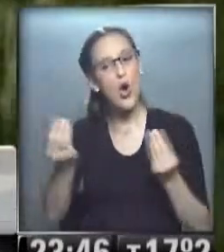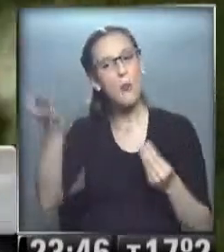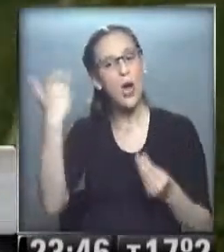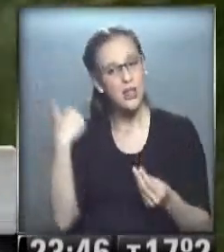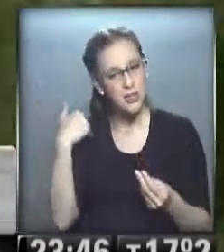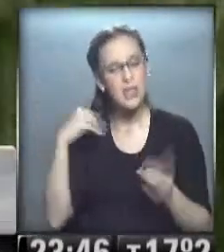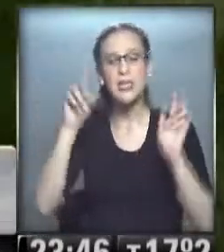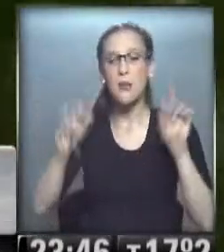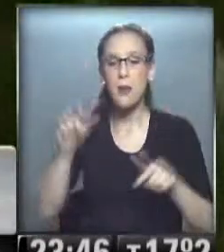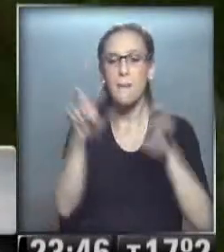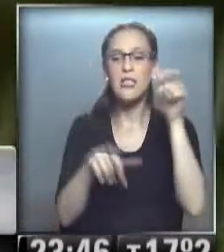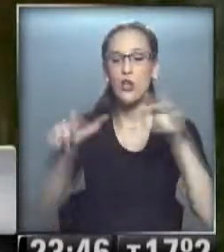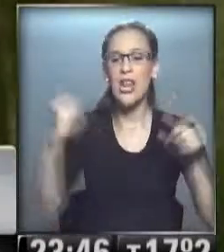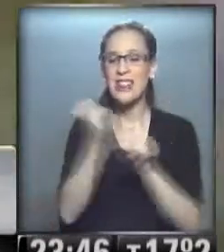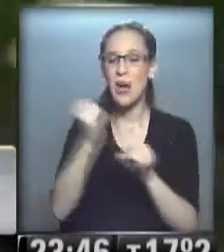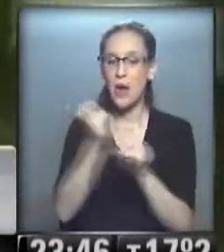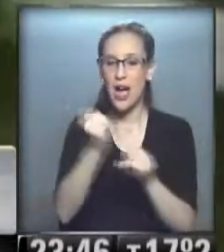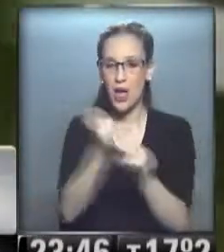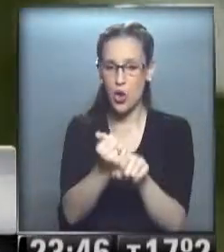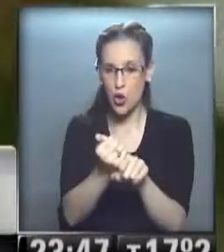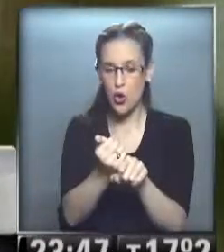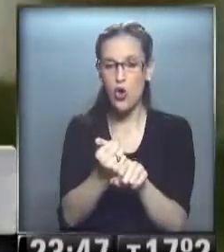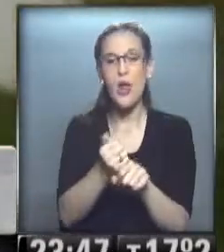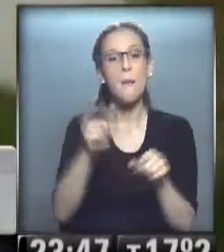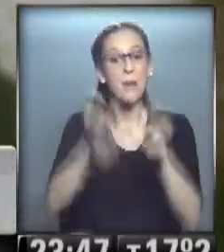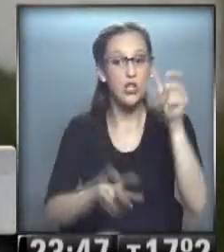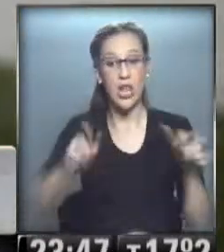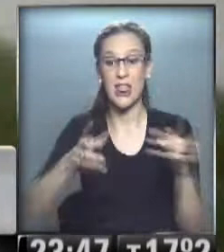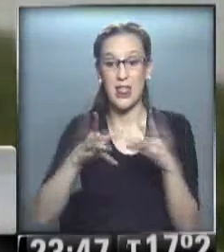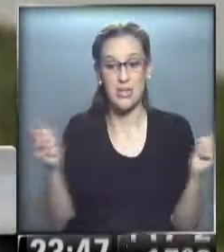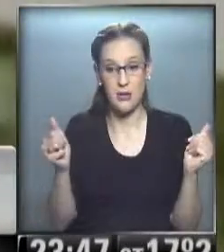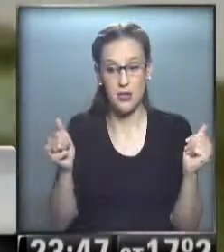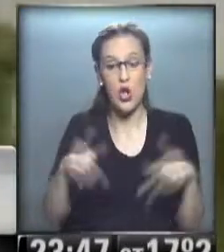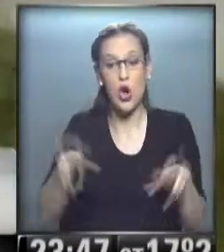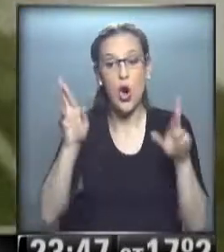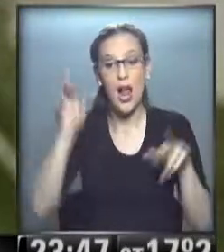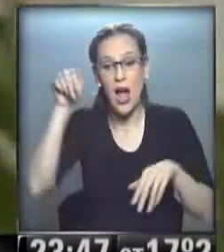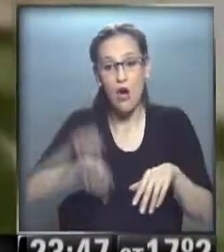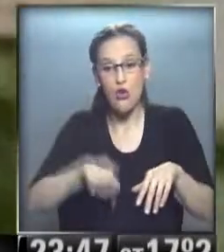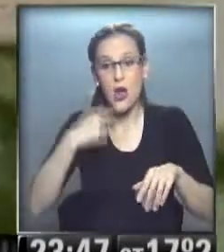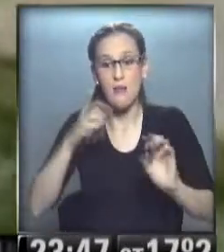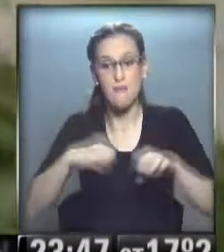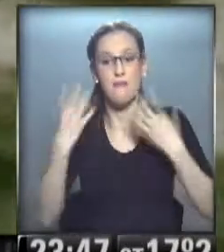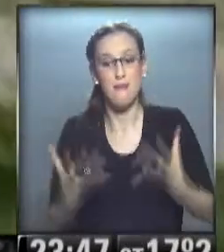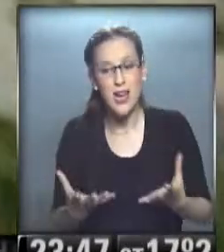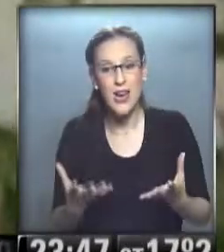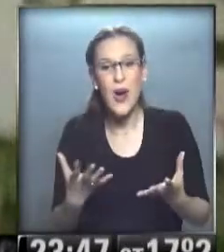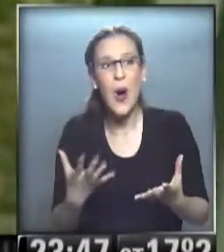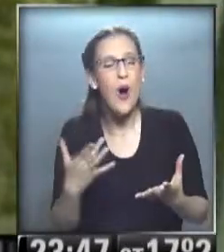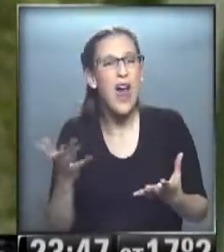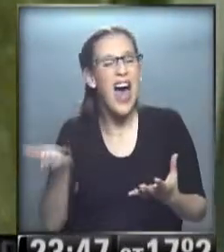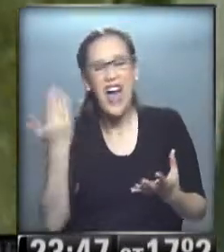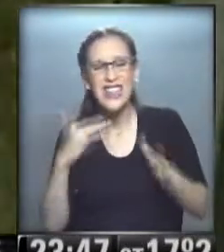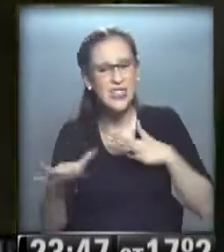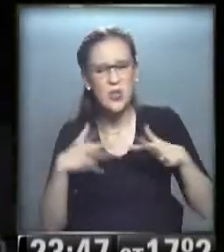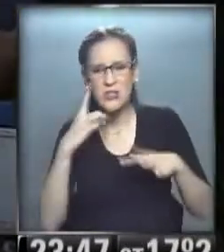los trabajadores de Aerolíneas y de Austral desaparecidos, y esperemos que esto nos traiga un poco más de luz, además de toda la oscuridad que trajo